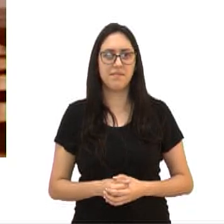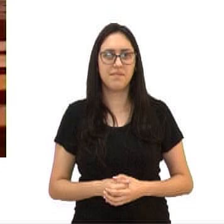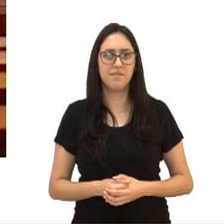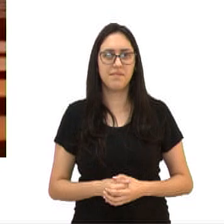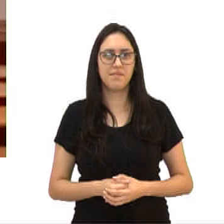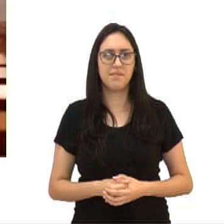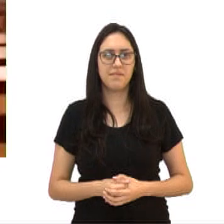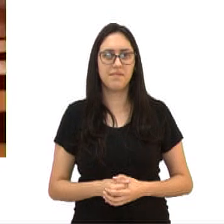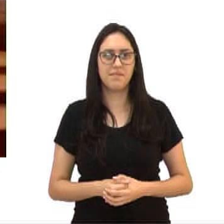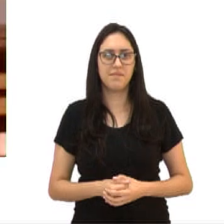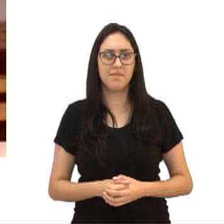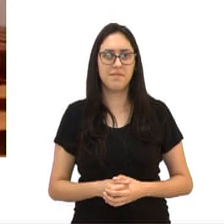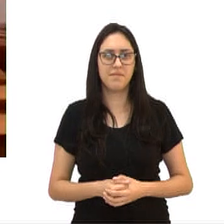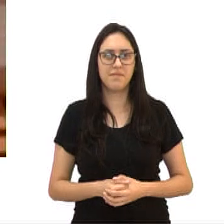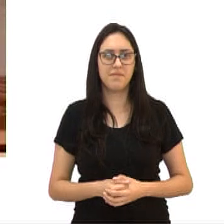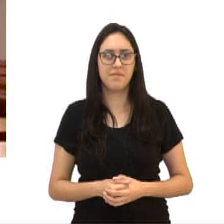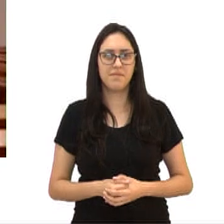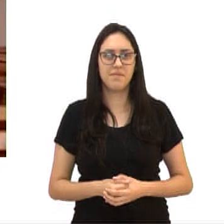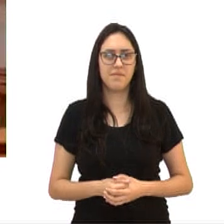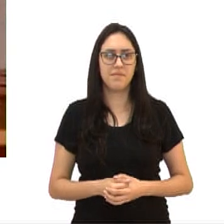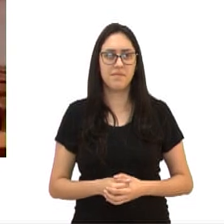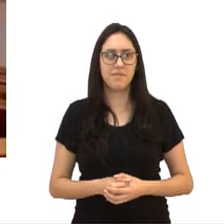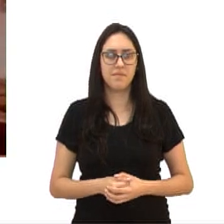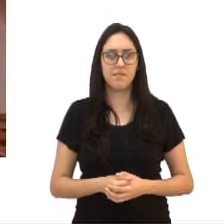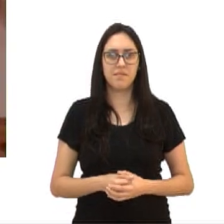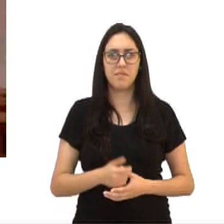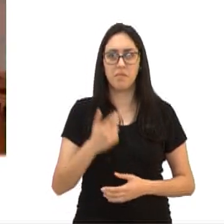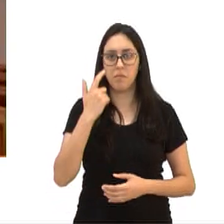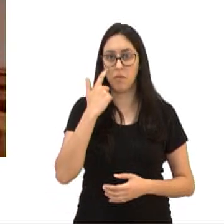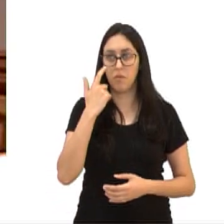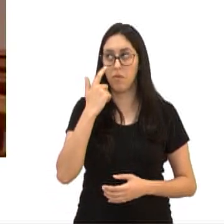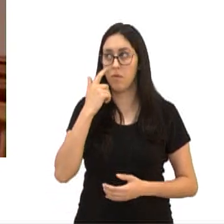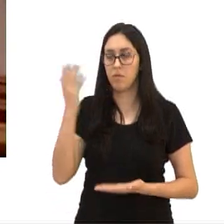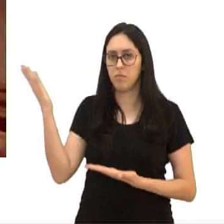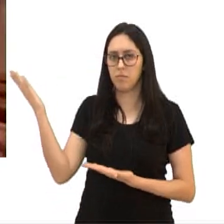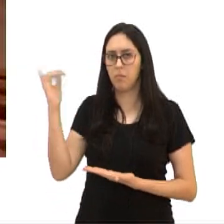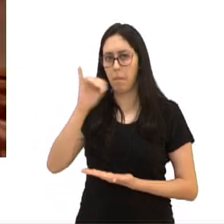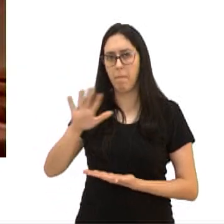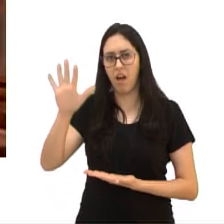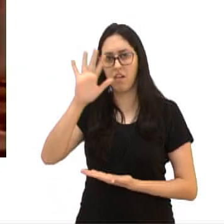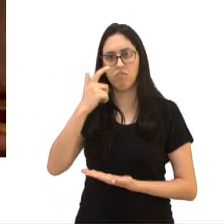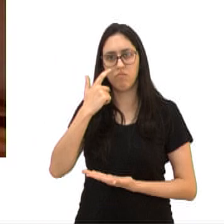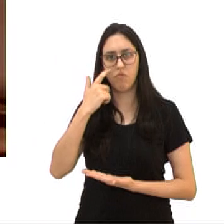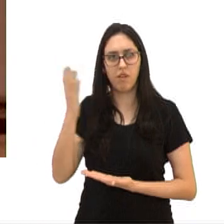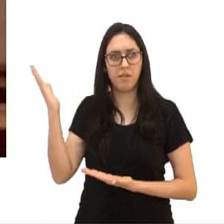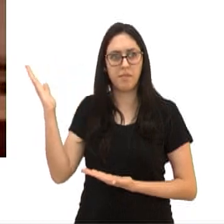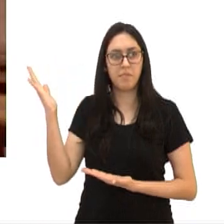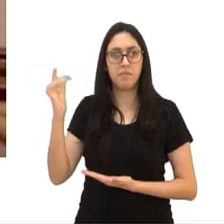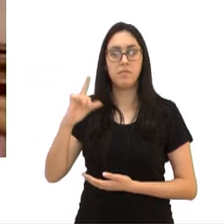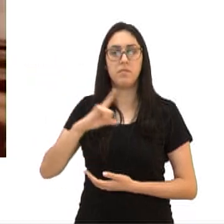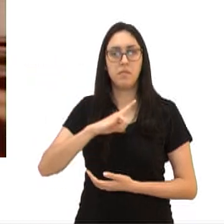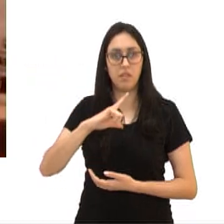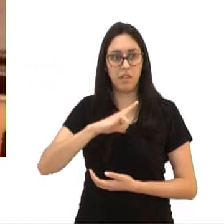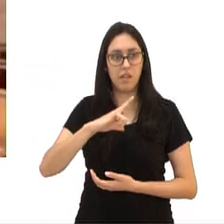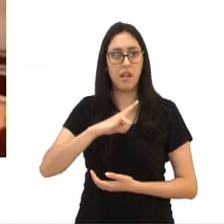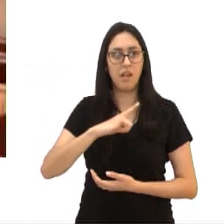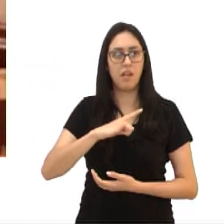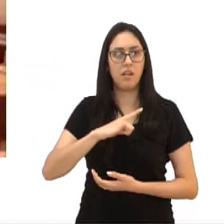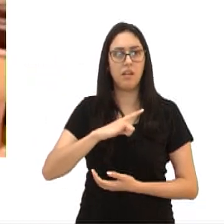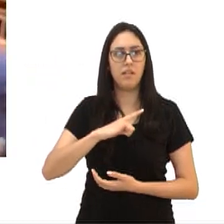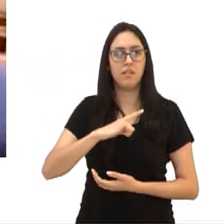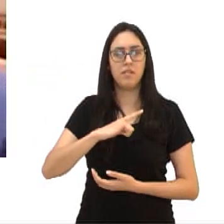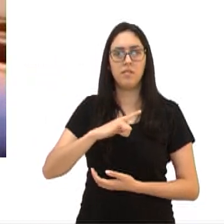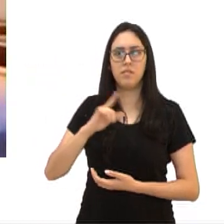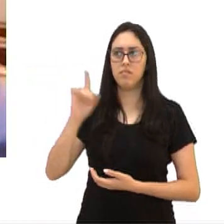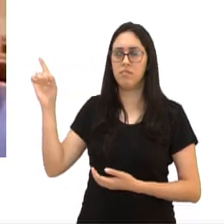Aquí tenemos nuestro altar, un espacio donde yo fico como rabino, aquí, cima